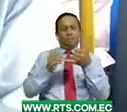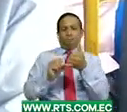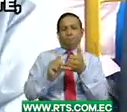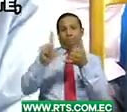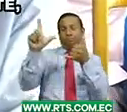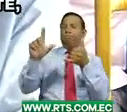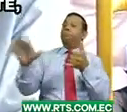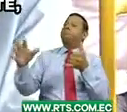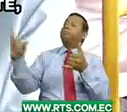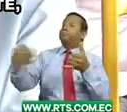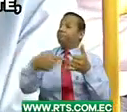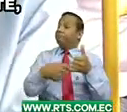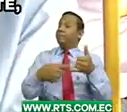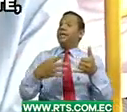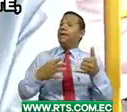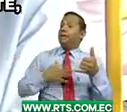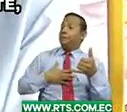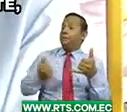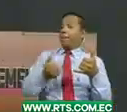gusto.